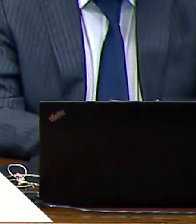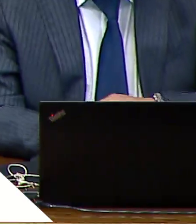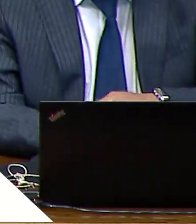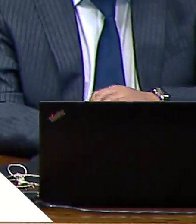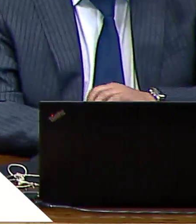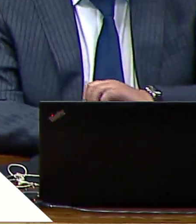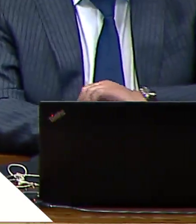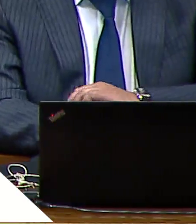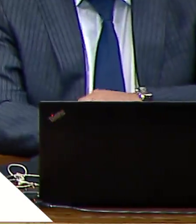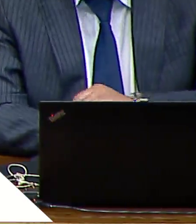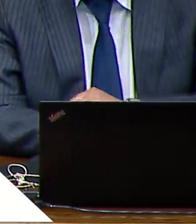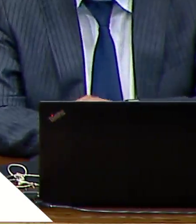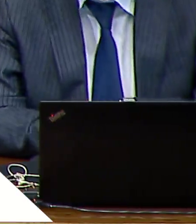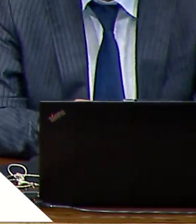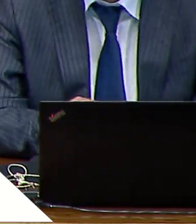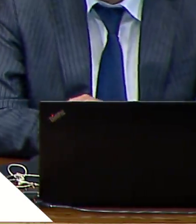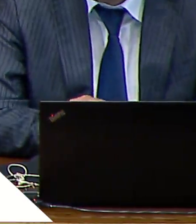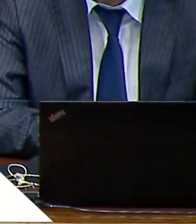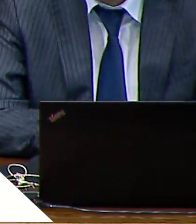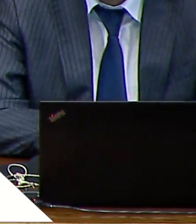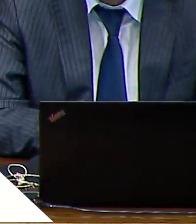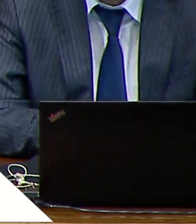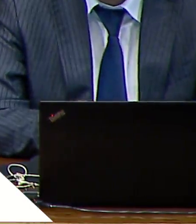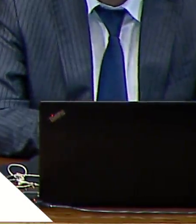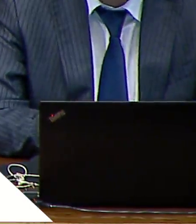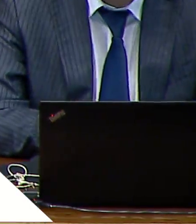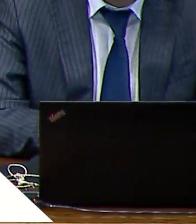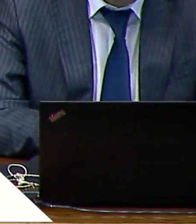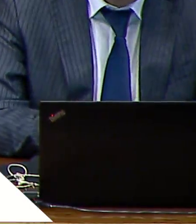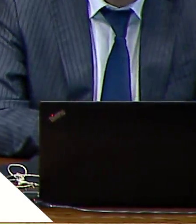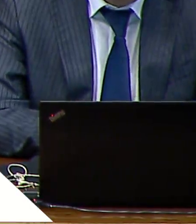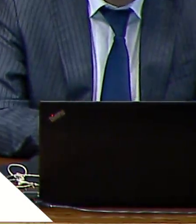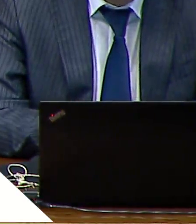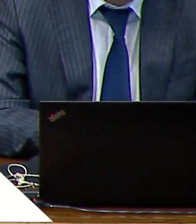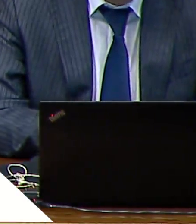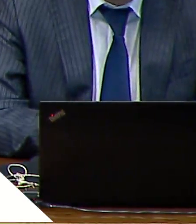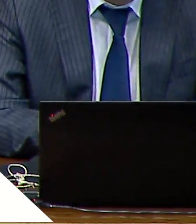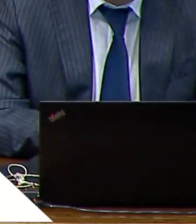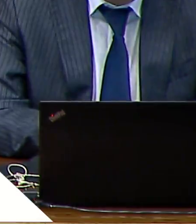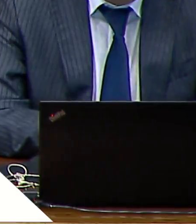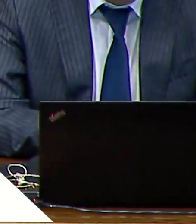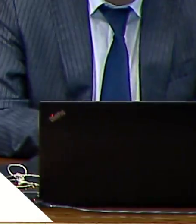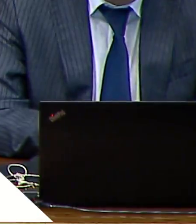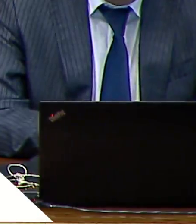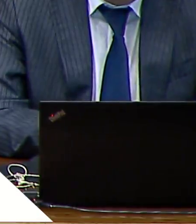favor Señora señora Por favor